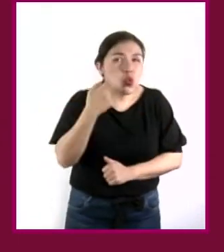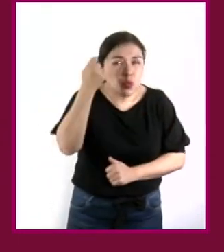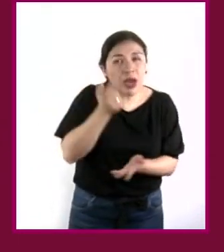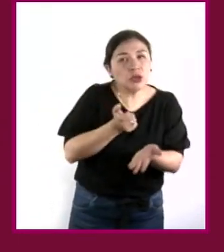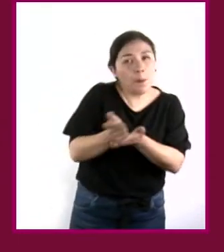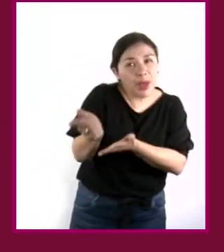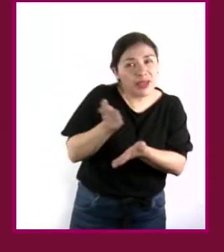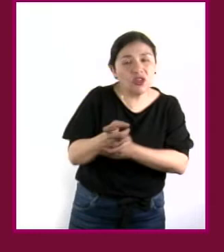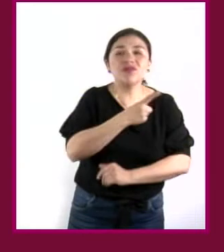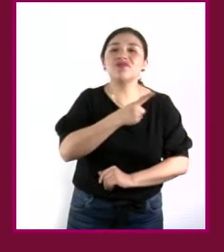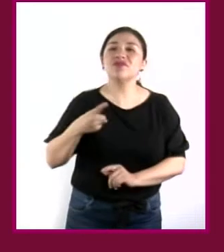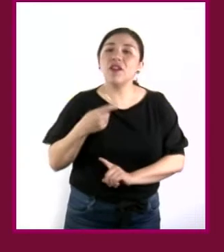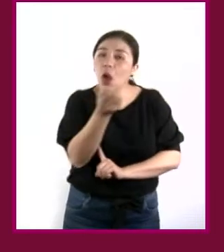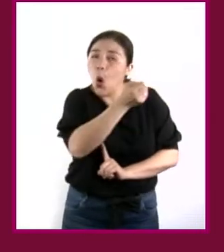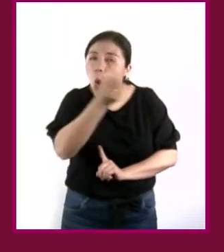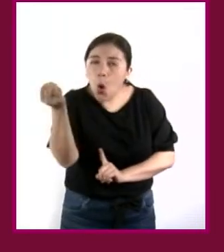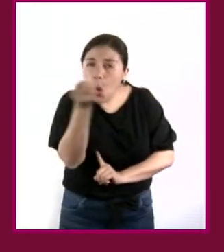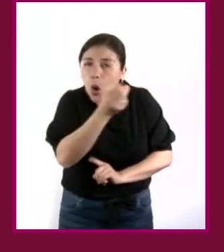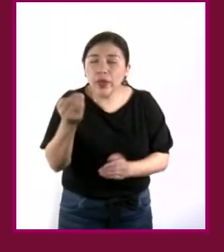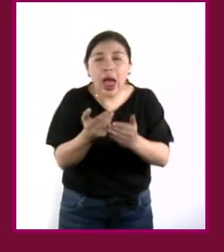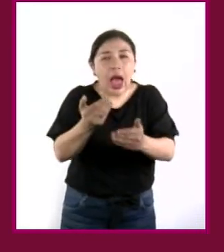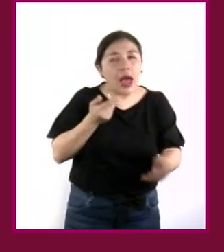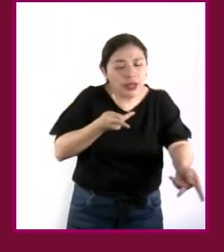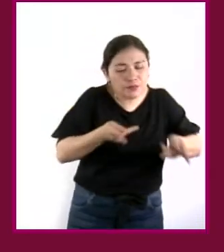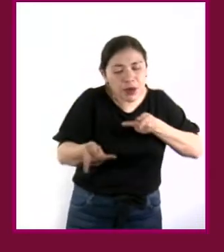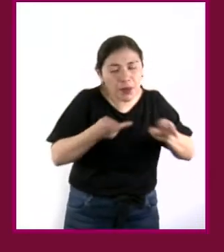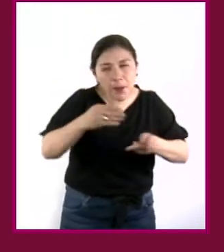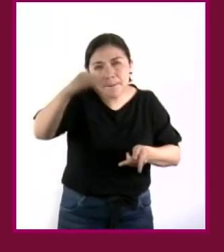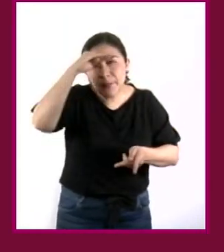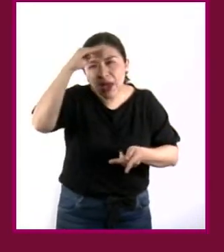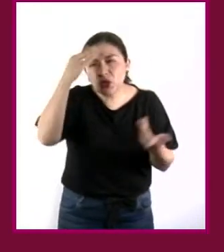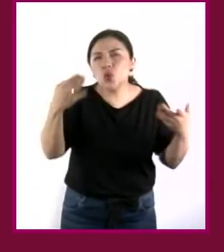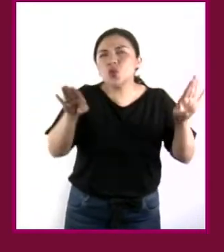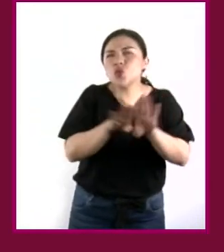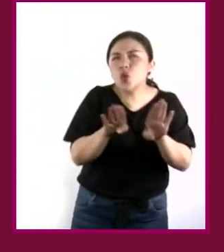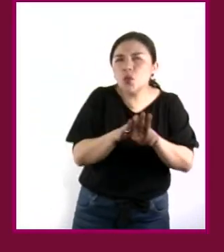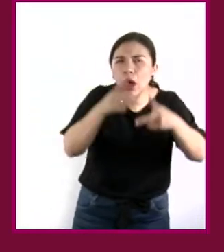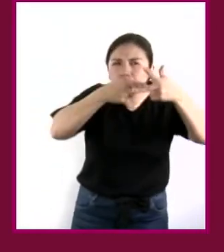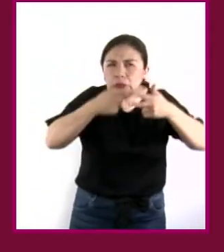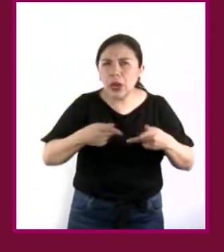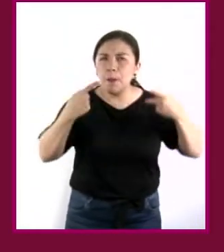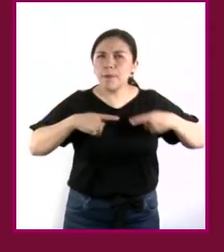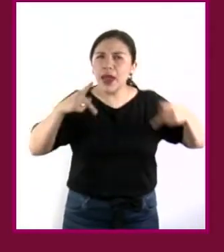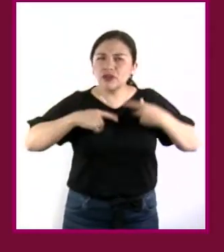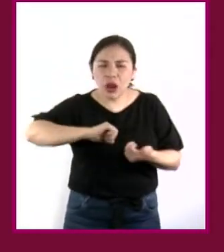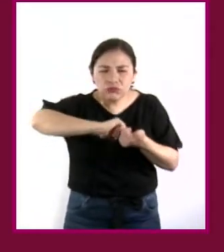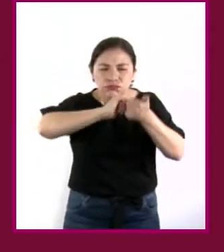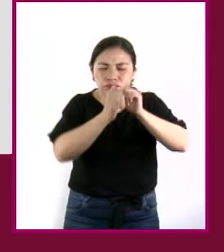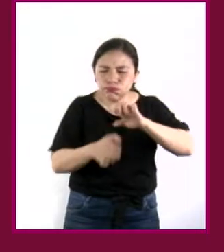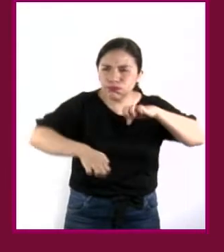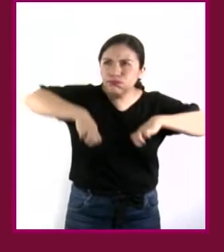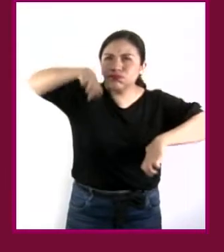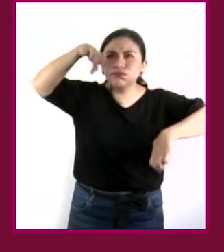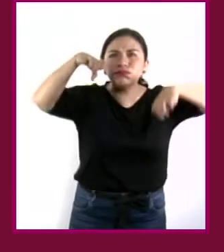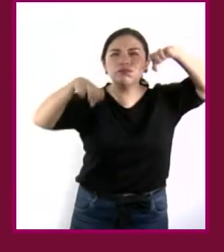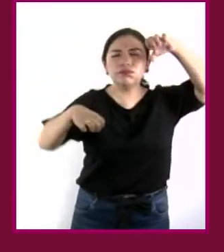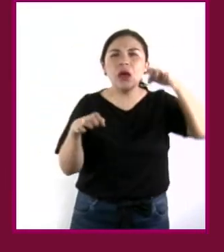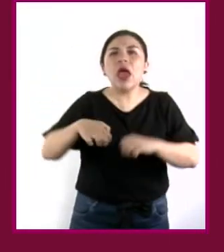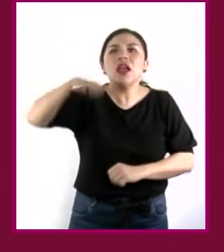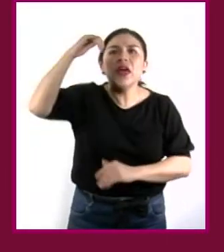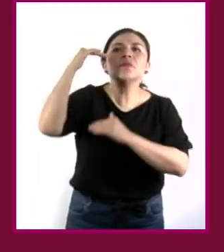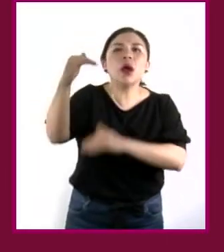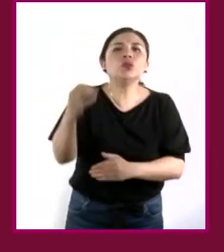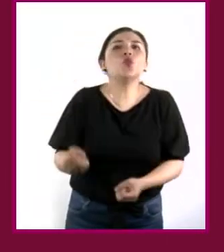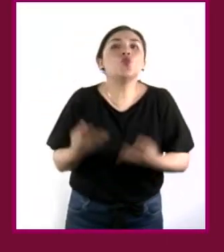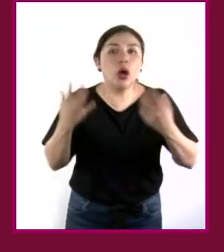ser muy bien pensados en cómo se van moviendo las tasas de población, de mortandad y de esperanza de vida. No